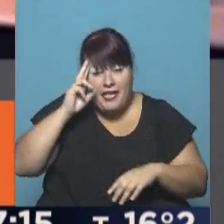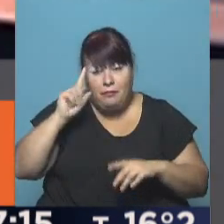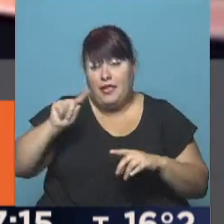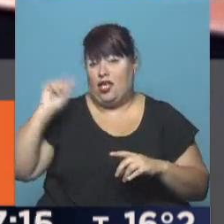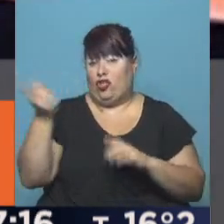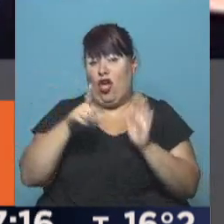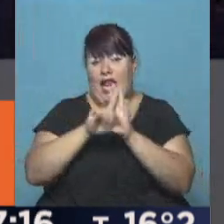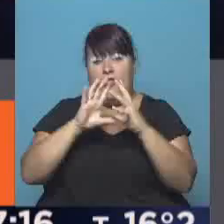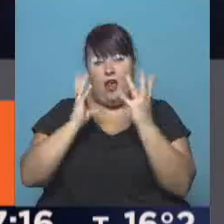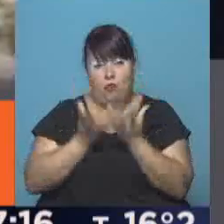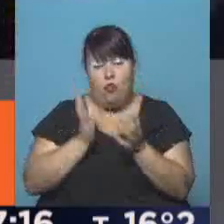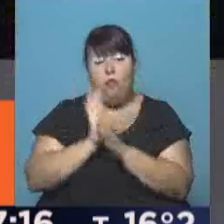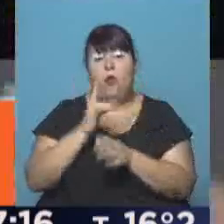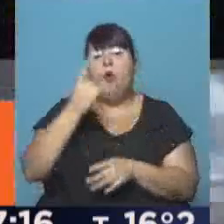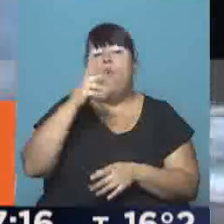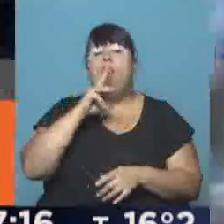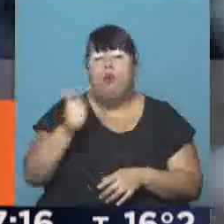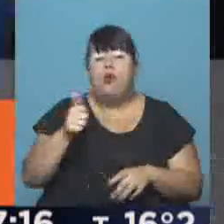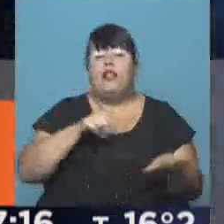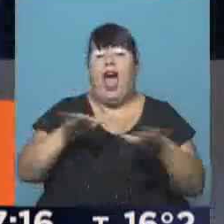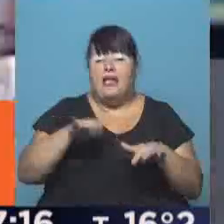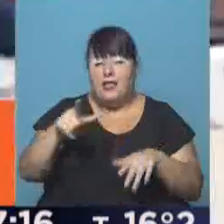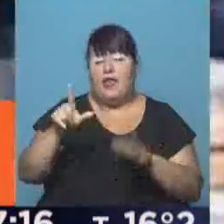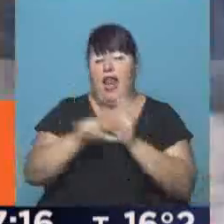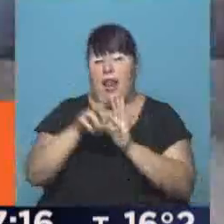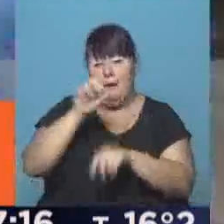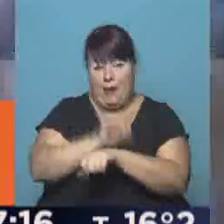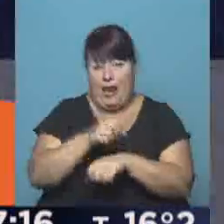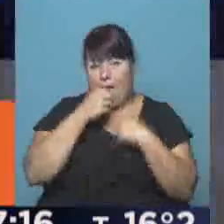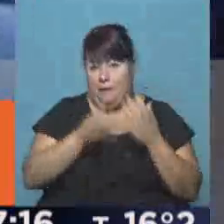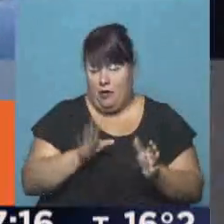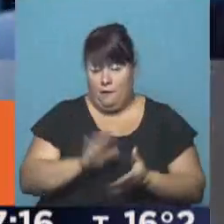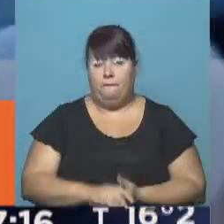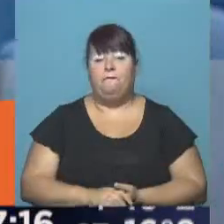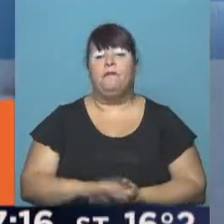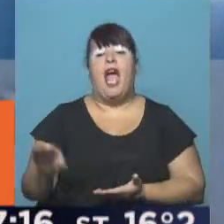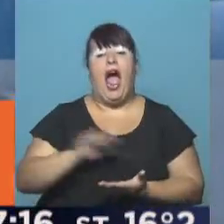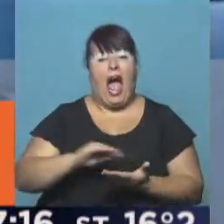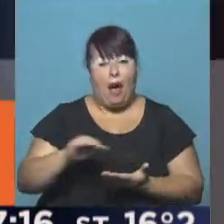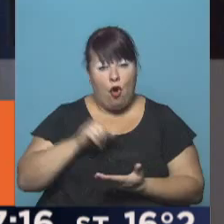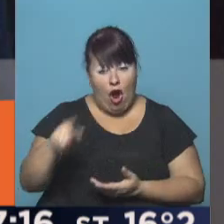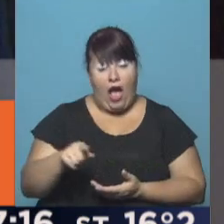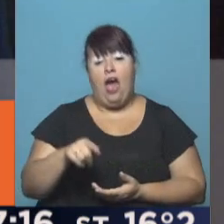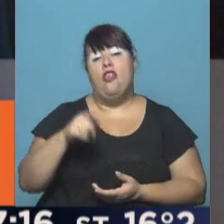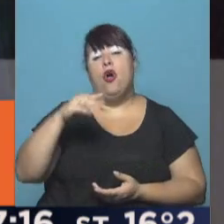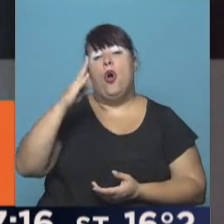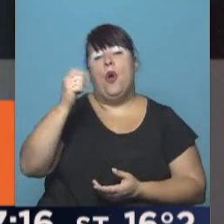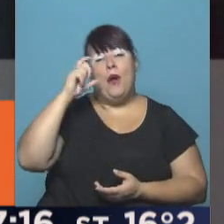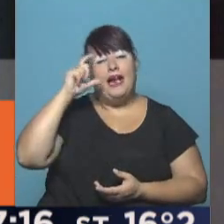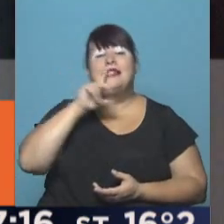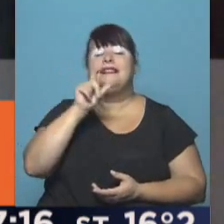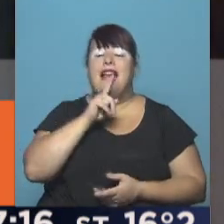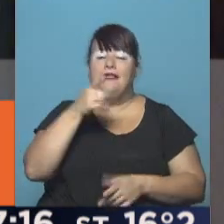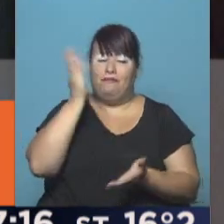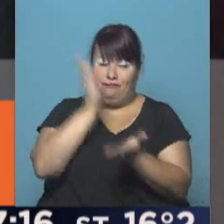por todas las legislaciones del mundo que se llama la ultraactividad de la ley penal más benigna para el abogado constitucionalista eduardo barcesat el